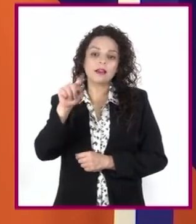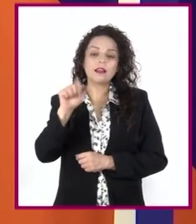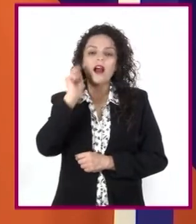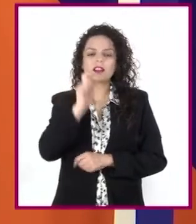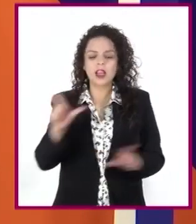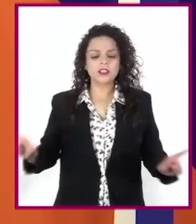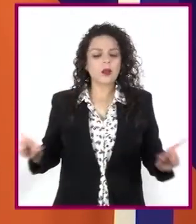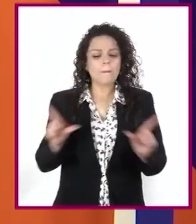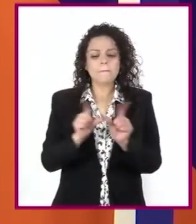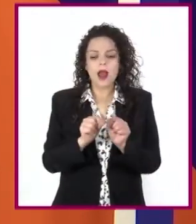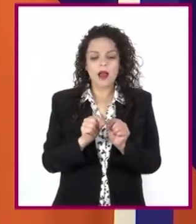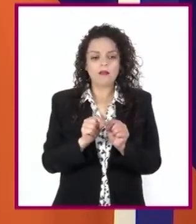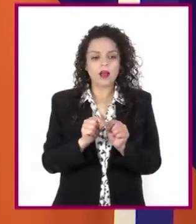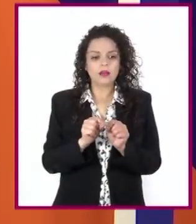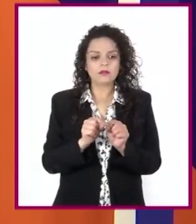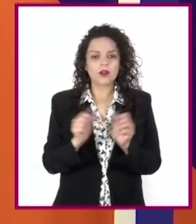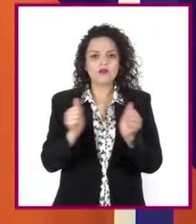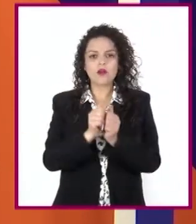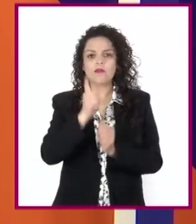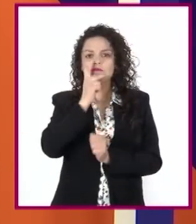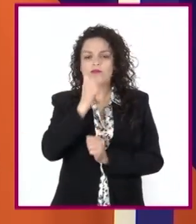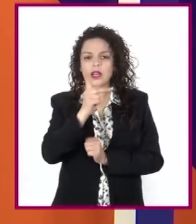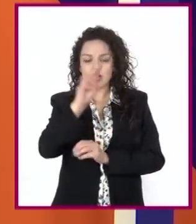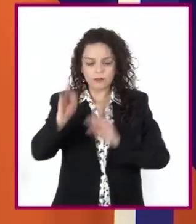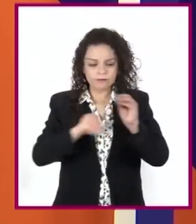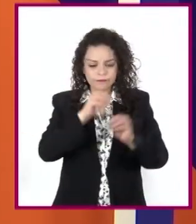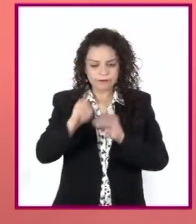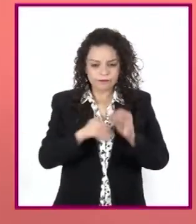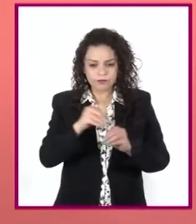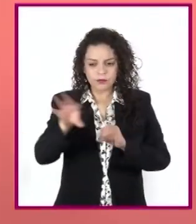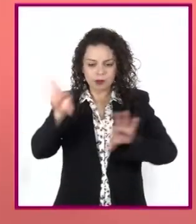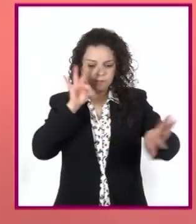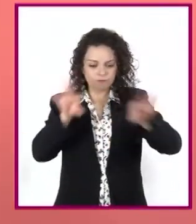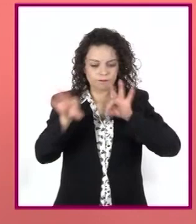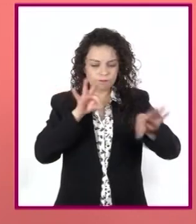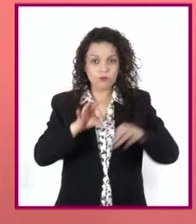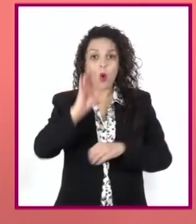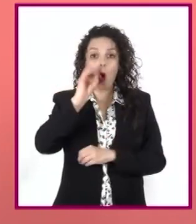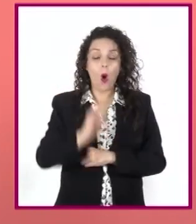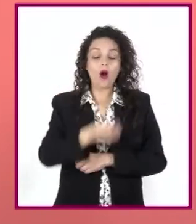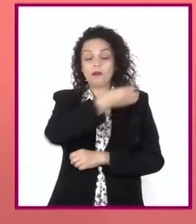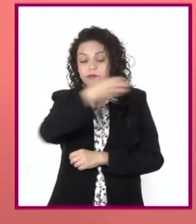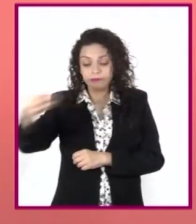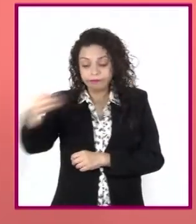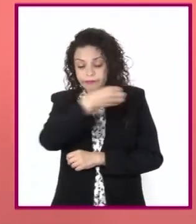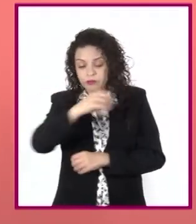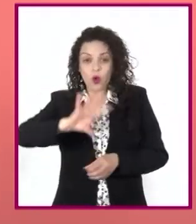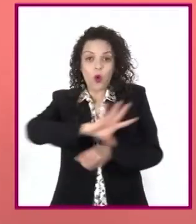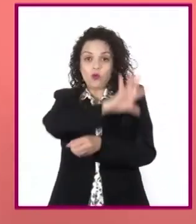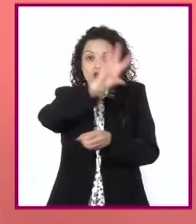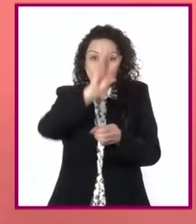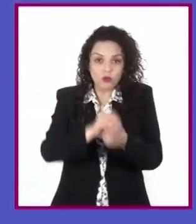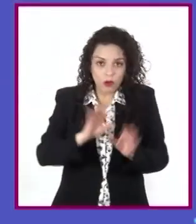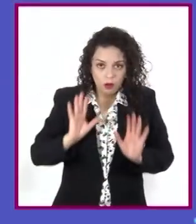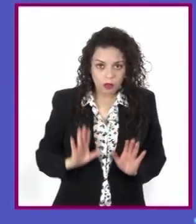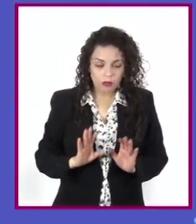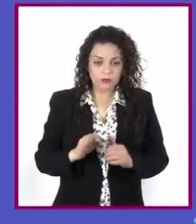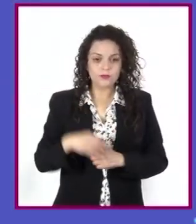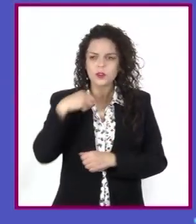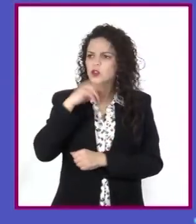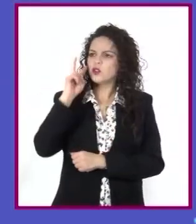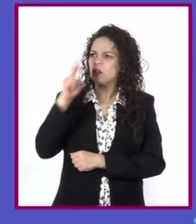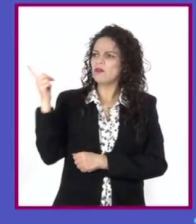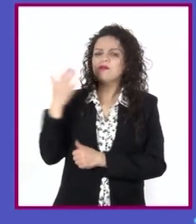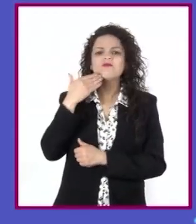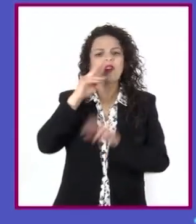breve o parafraseado de una parte del texto o de todo el texto. Veo en el ejemplo que no lleva comillas.